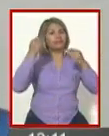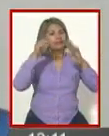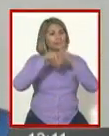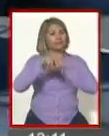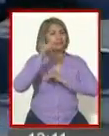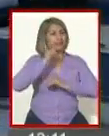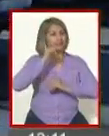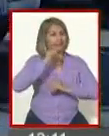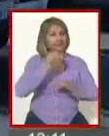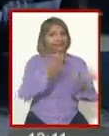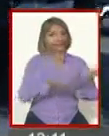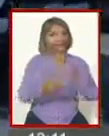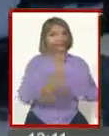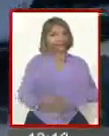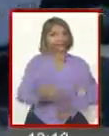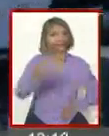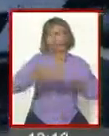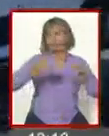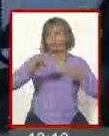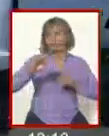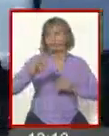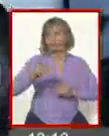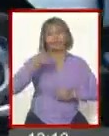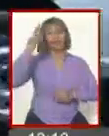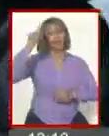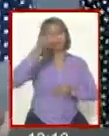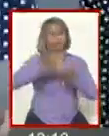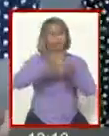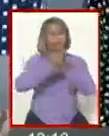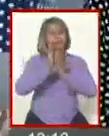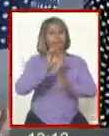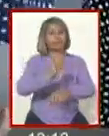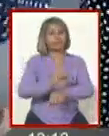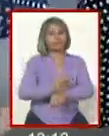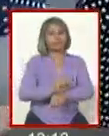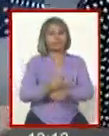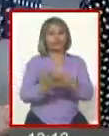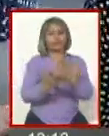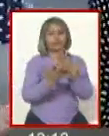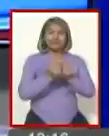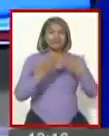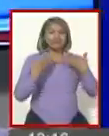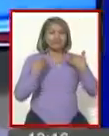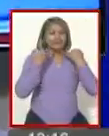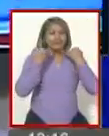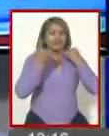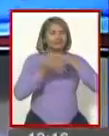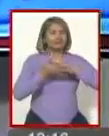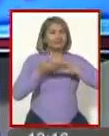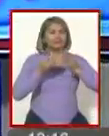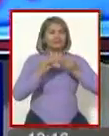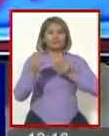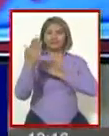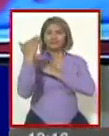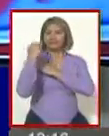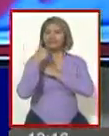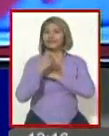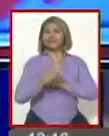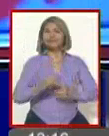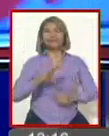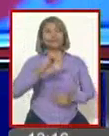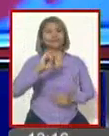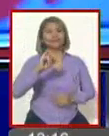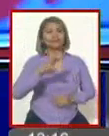de feminicidio será llevado ante un juez cautelar donde la fiscalía pedirá su detención preventiva en la cárcel de Monterrey. Más información en Santa Cruz.